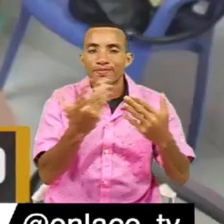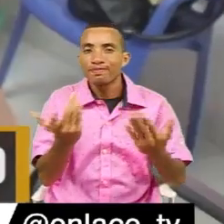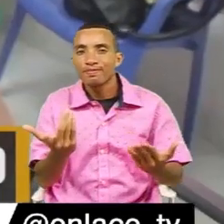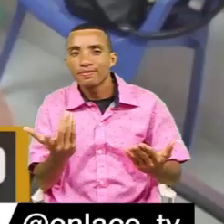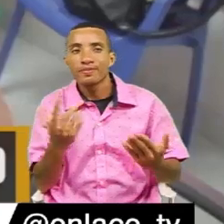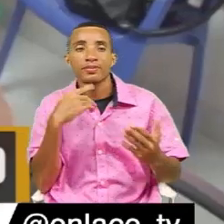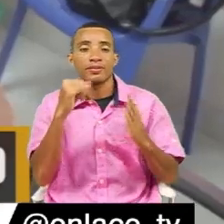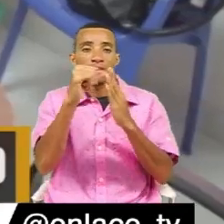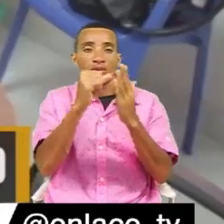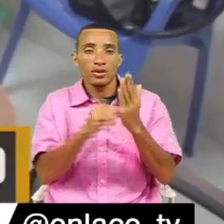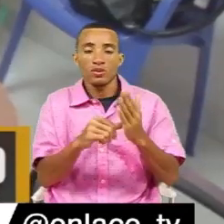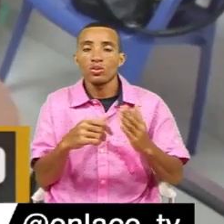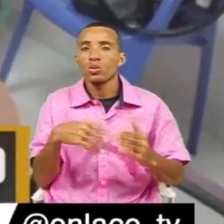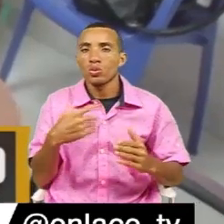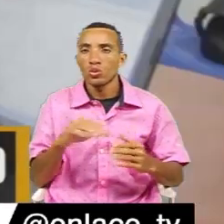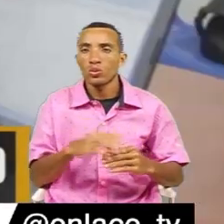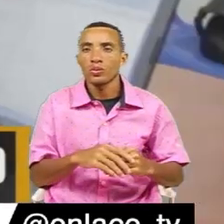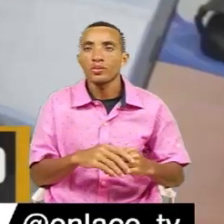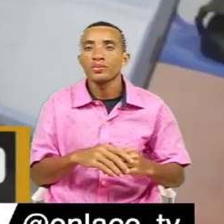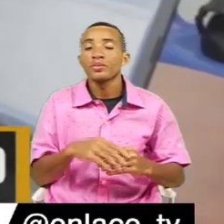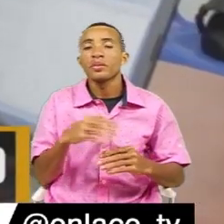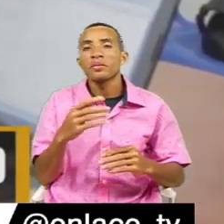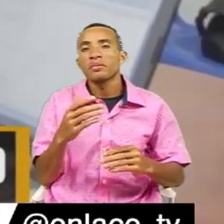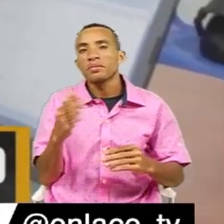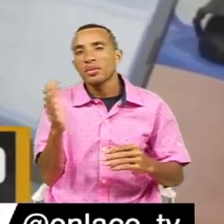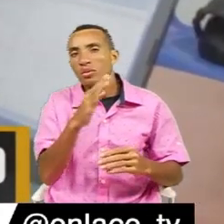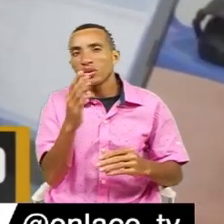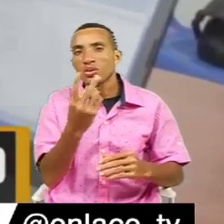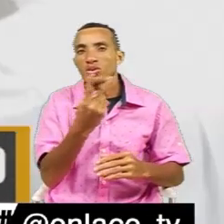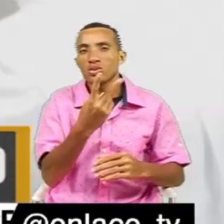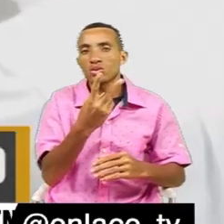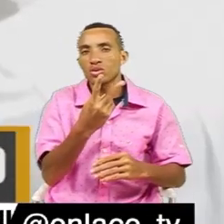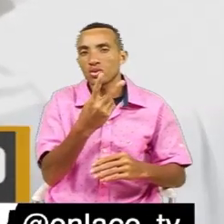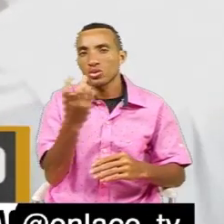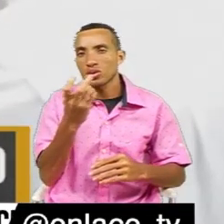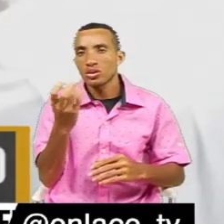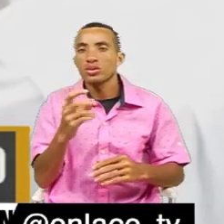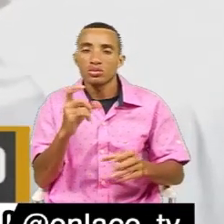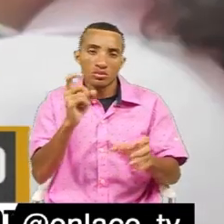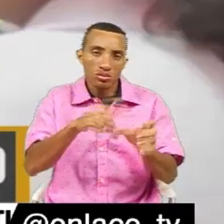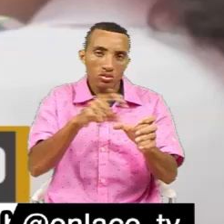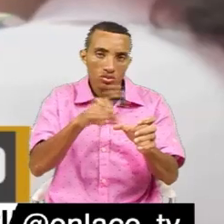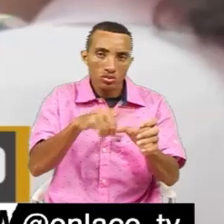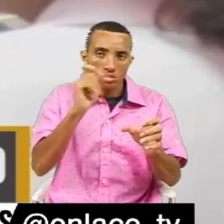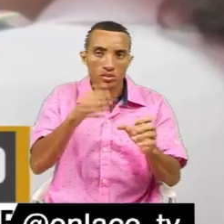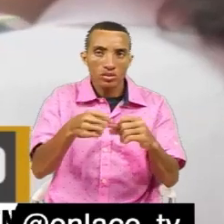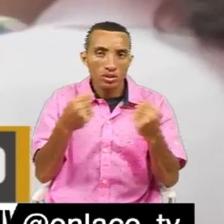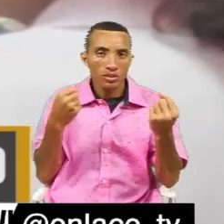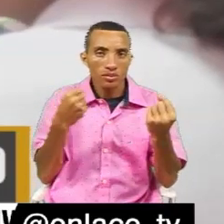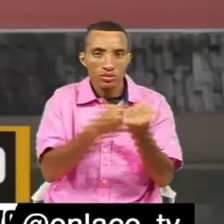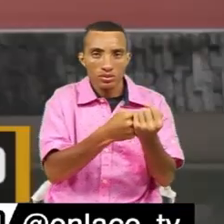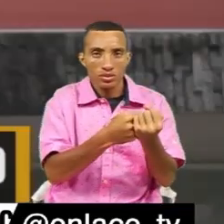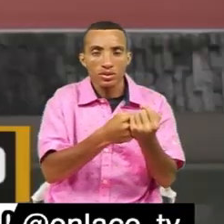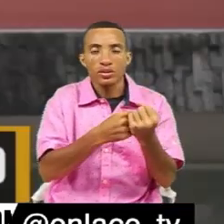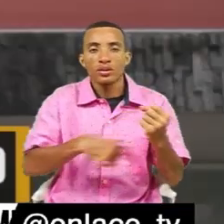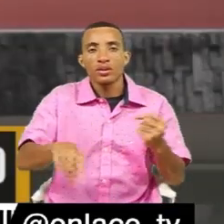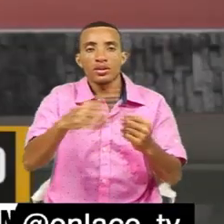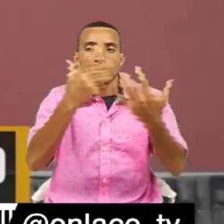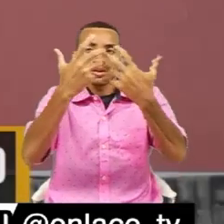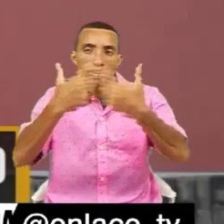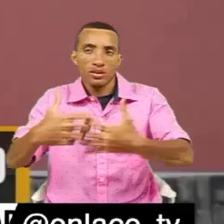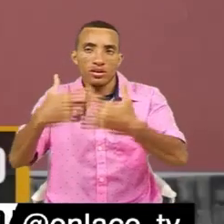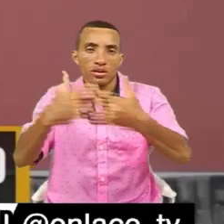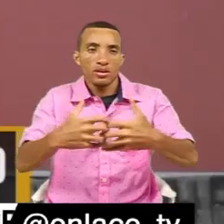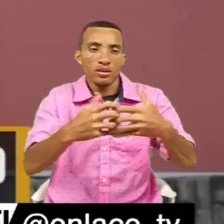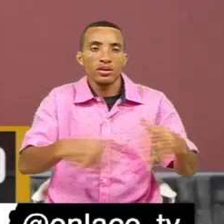programa. Quedan menos de 200 cupos representados en más de 1.000.000.000 de pesos para apoyar a los empresarios barranqueños. Toda la información la